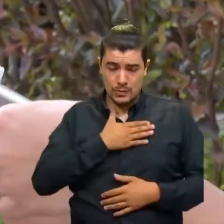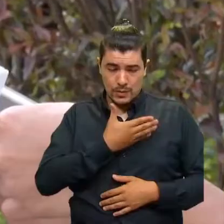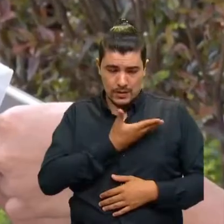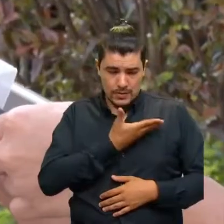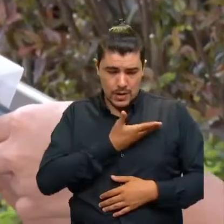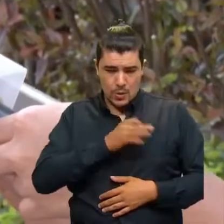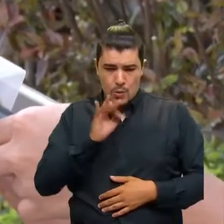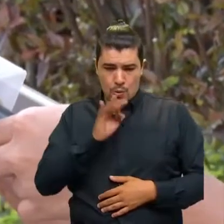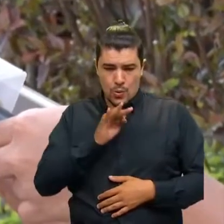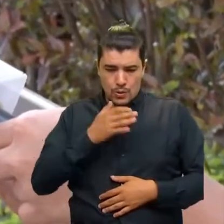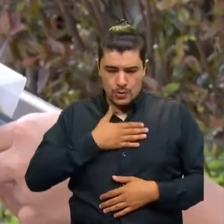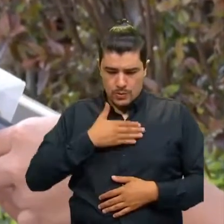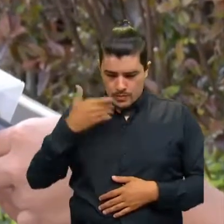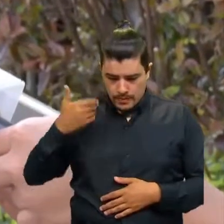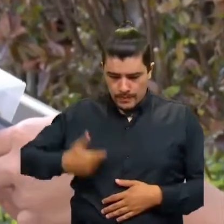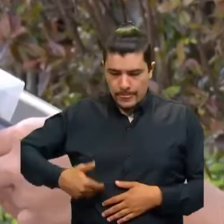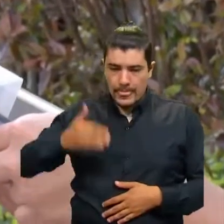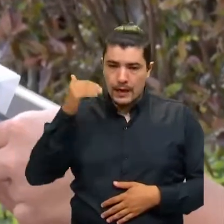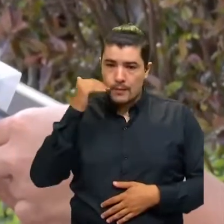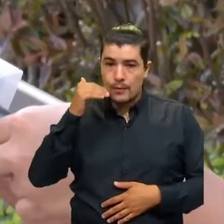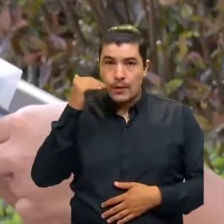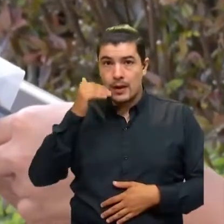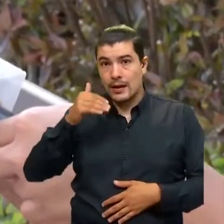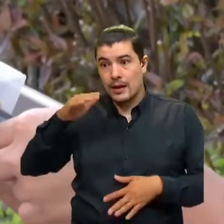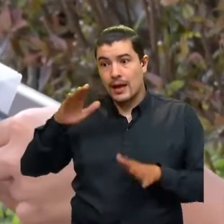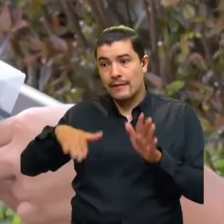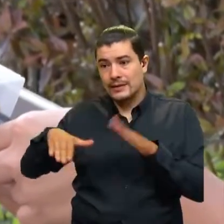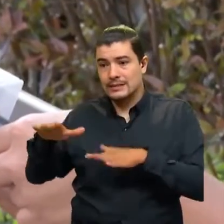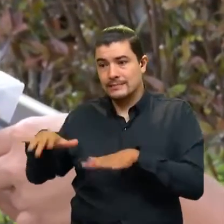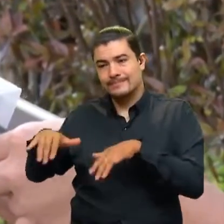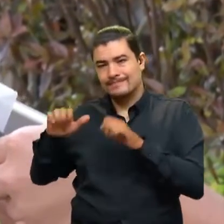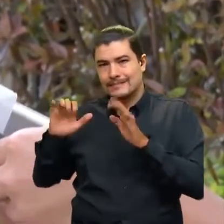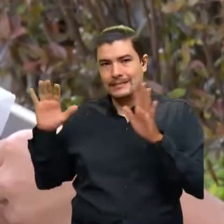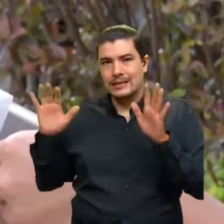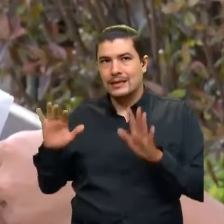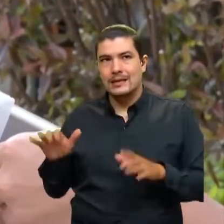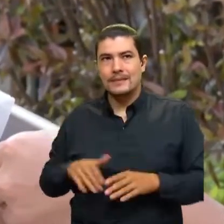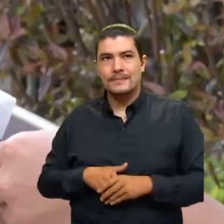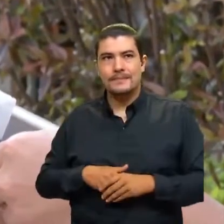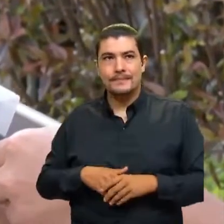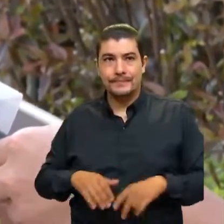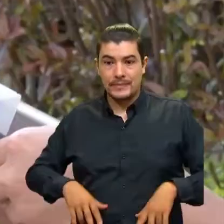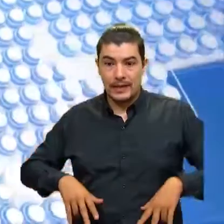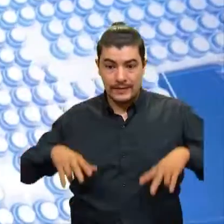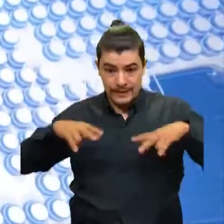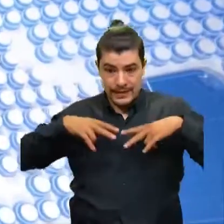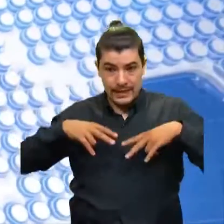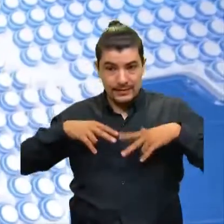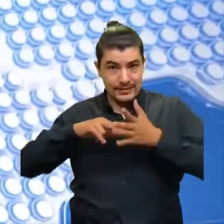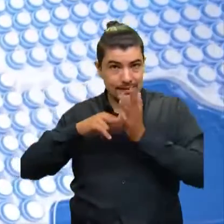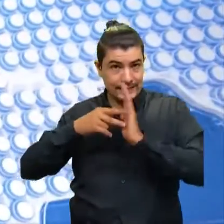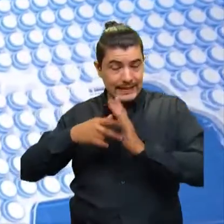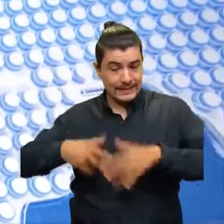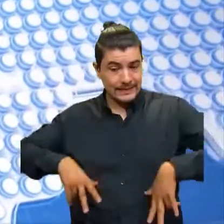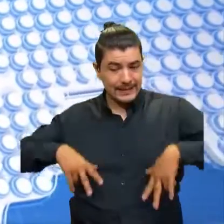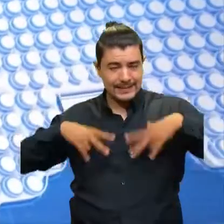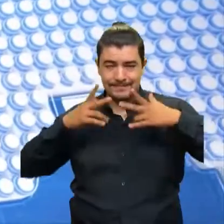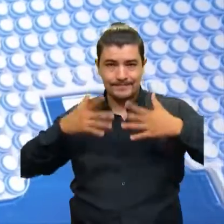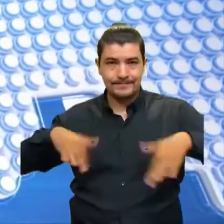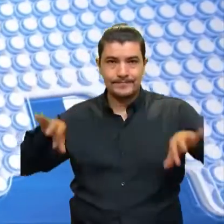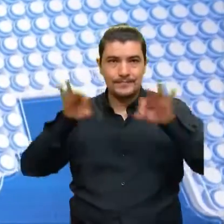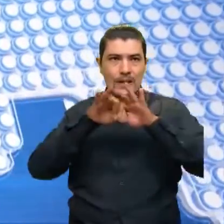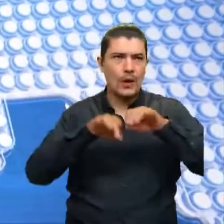mujer, también tiene que a veces privarse de cosas, ¿no? Porque una vida es una vida. Otro milagro de vida